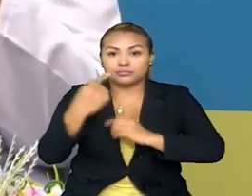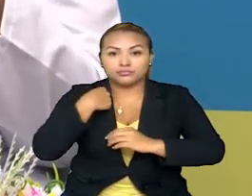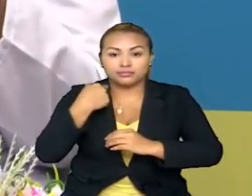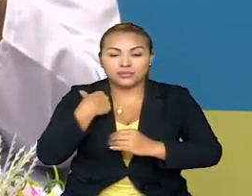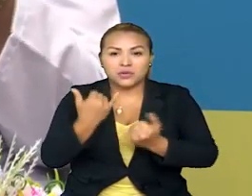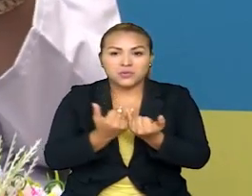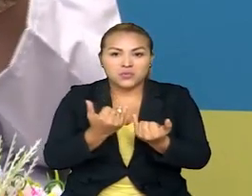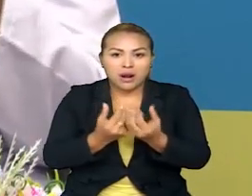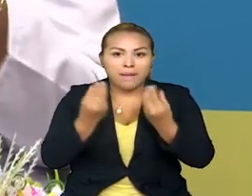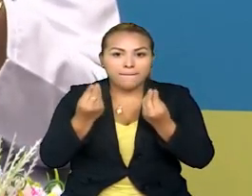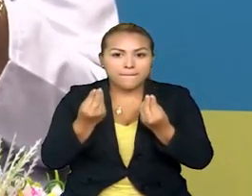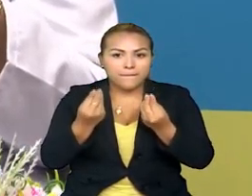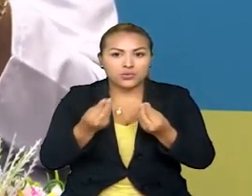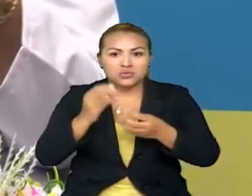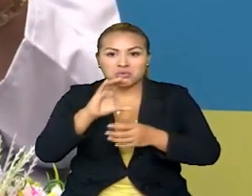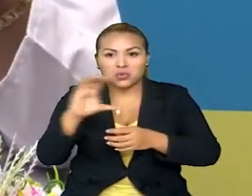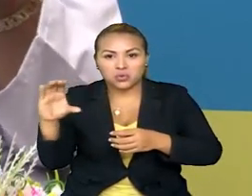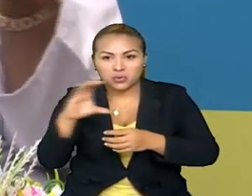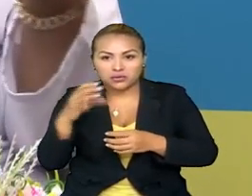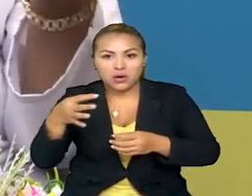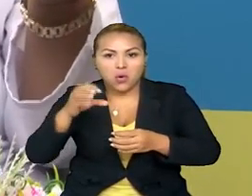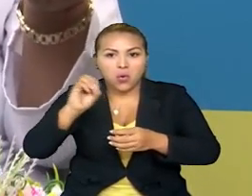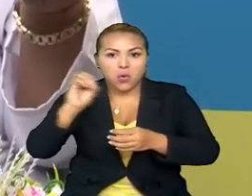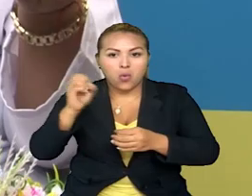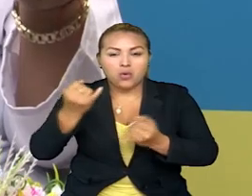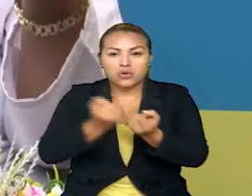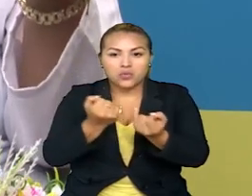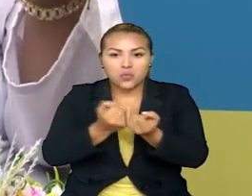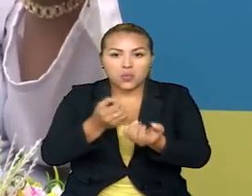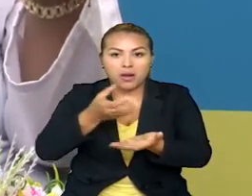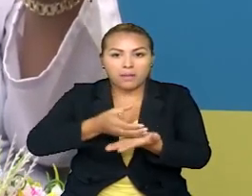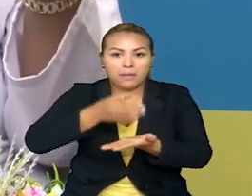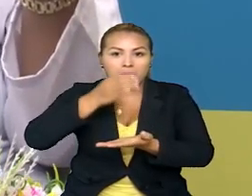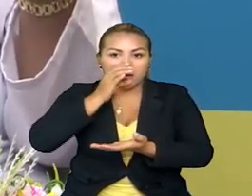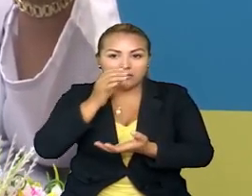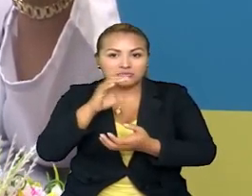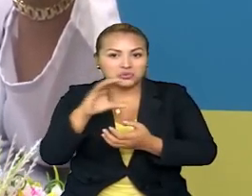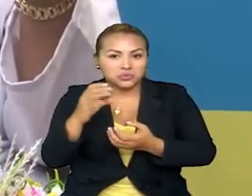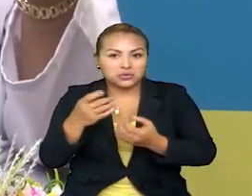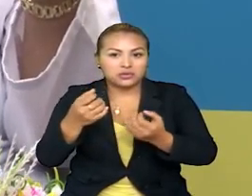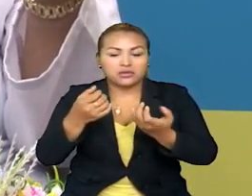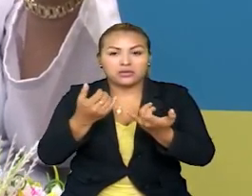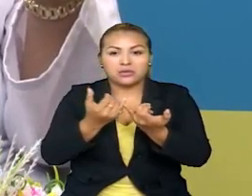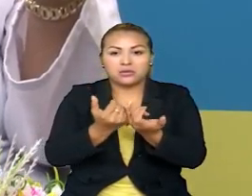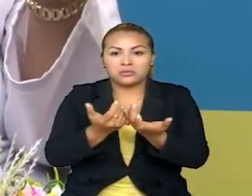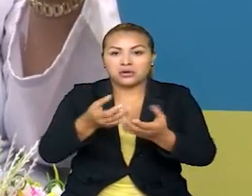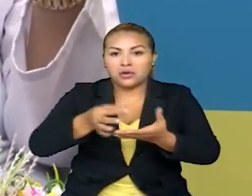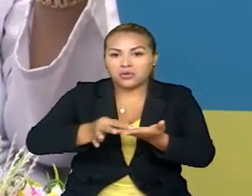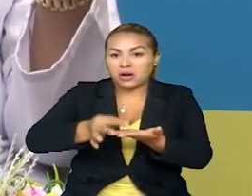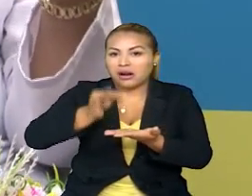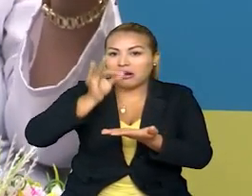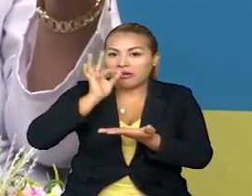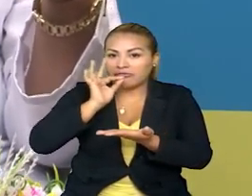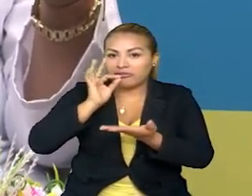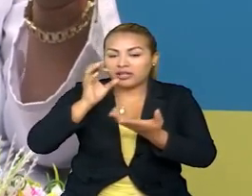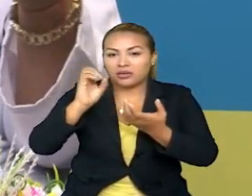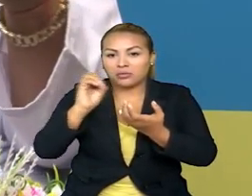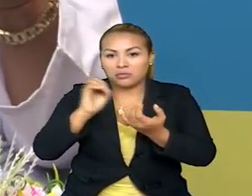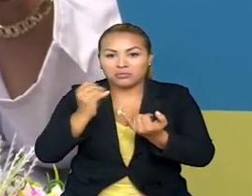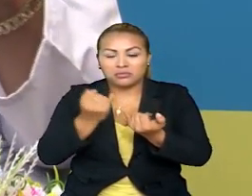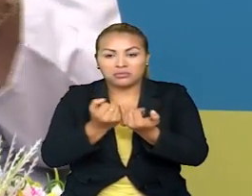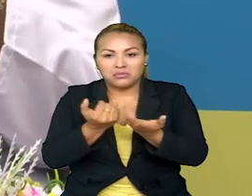consumo de gaseosa el consumo de café el consumo de alimentos los estilos de vida vienen y tienen que ir acompañado